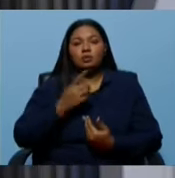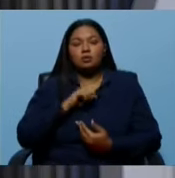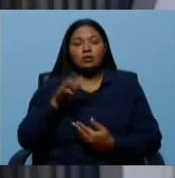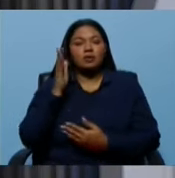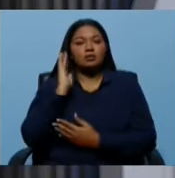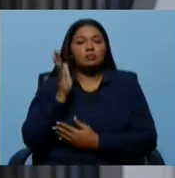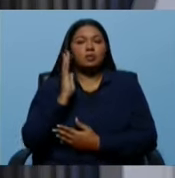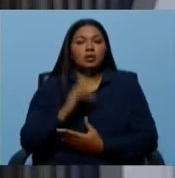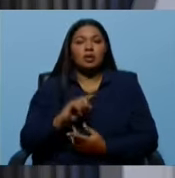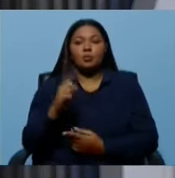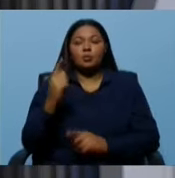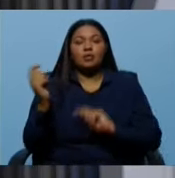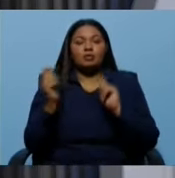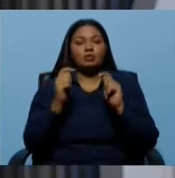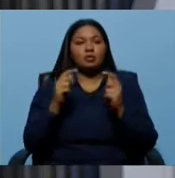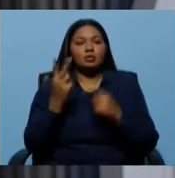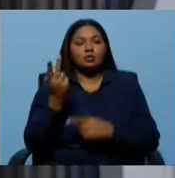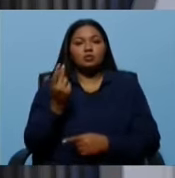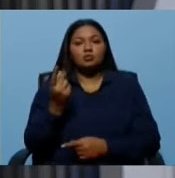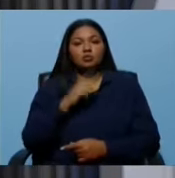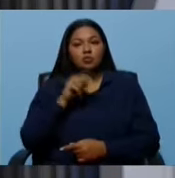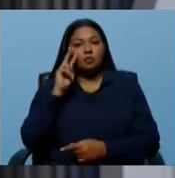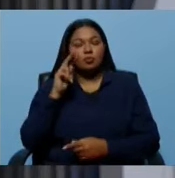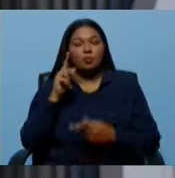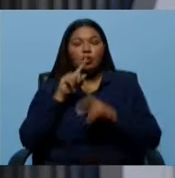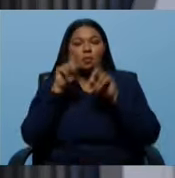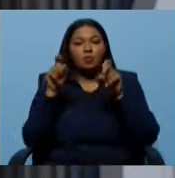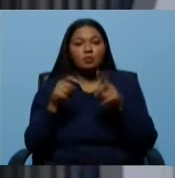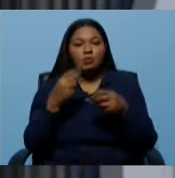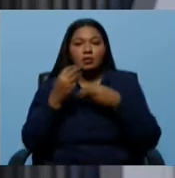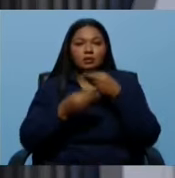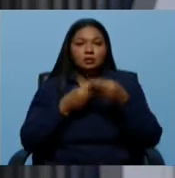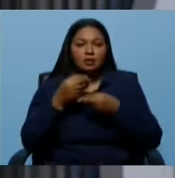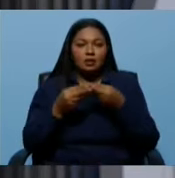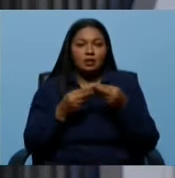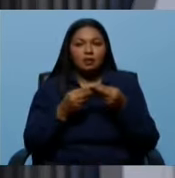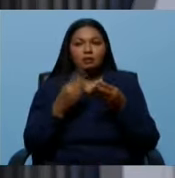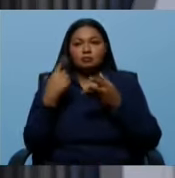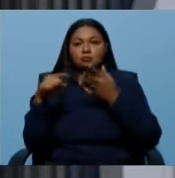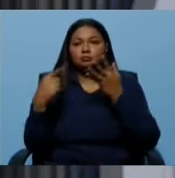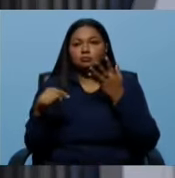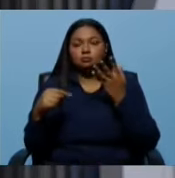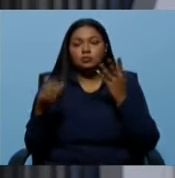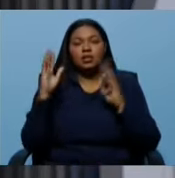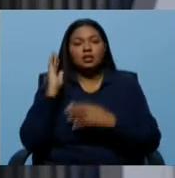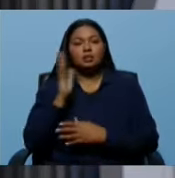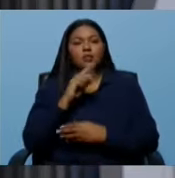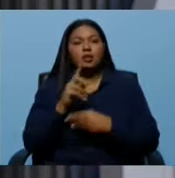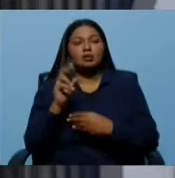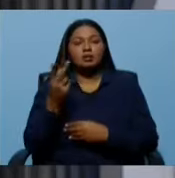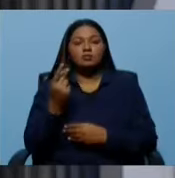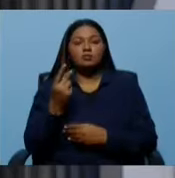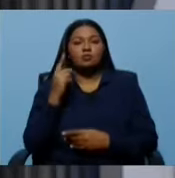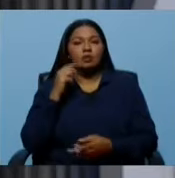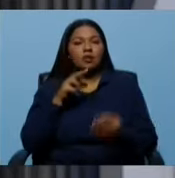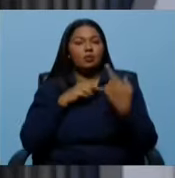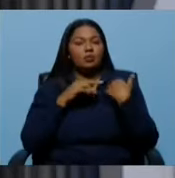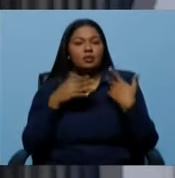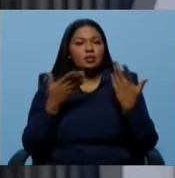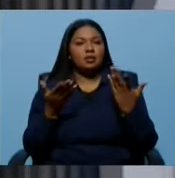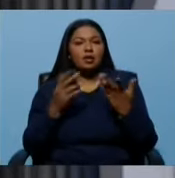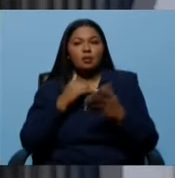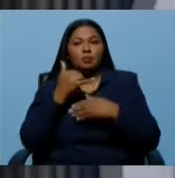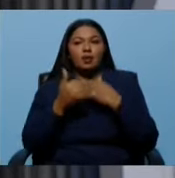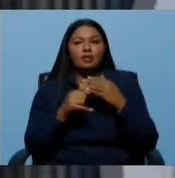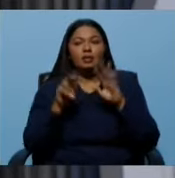esa primera discusión, el segundo momento, para eso hay unas preguntas generadoras, hay una vez de cómo vamos en las asambleas, el segundo momento corresponde al plan